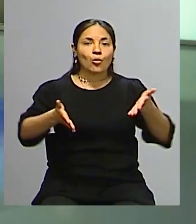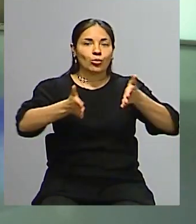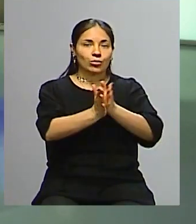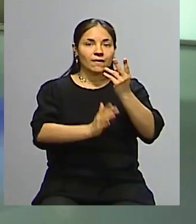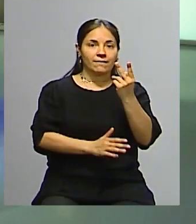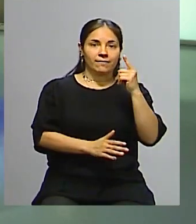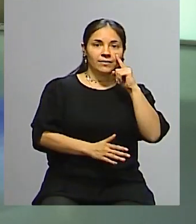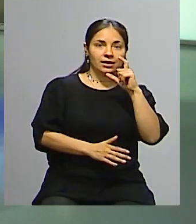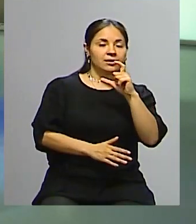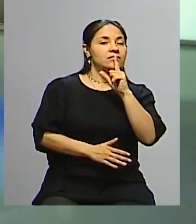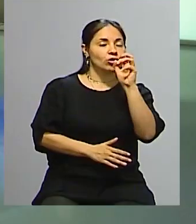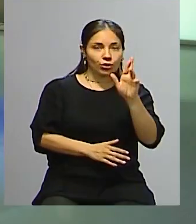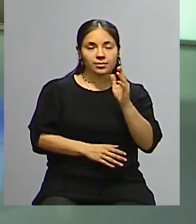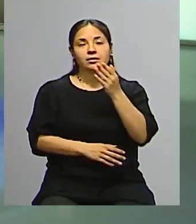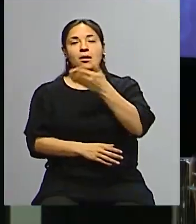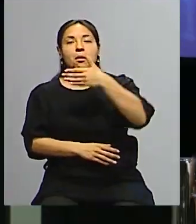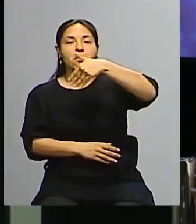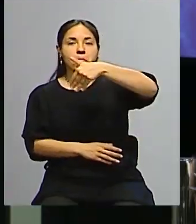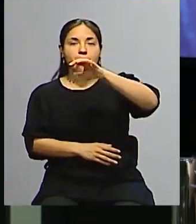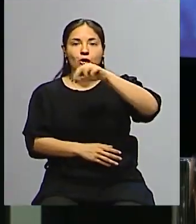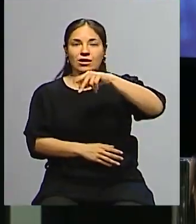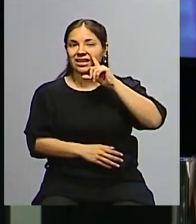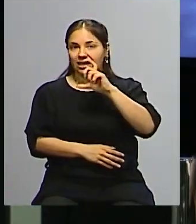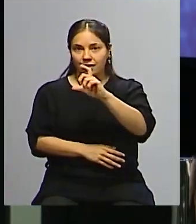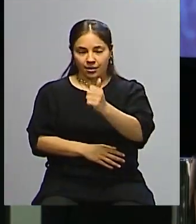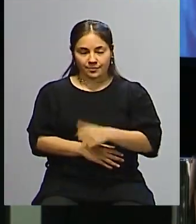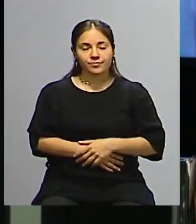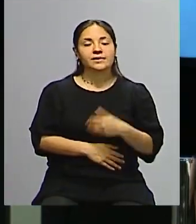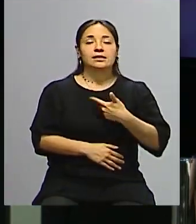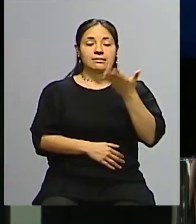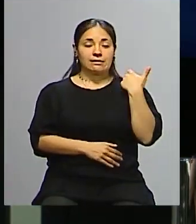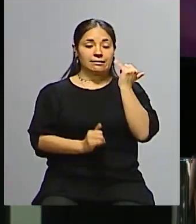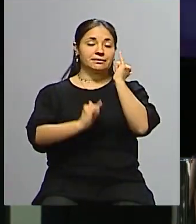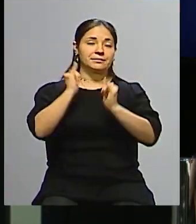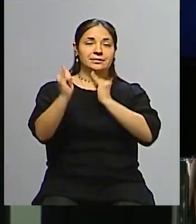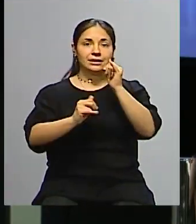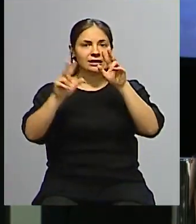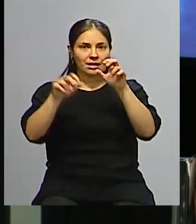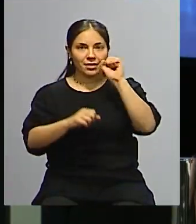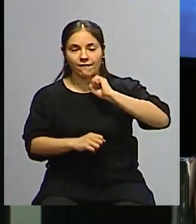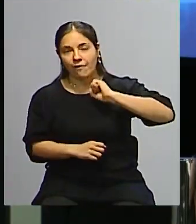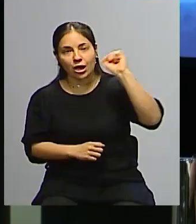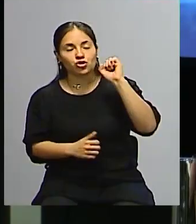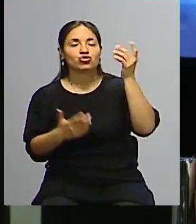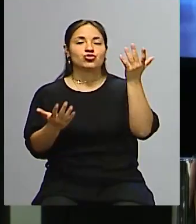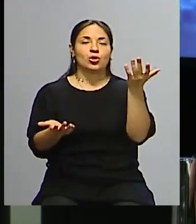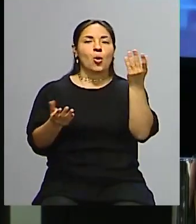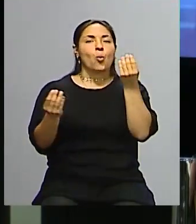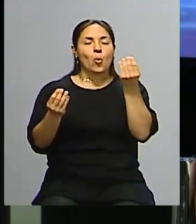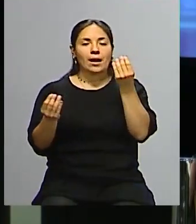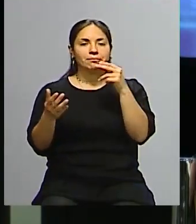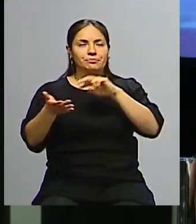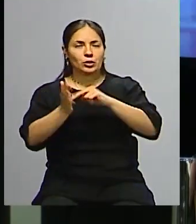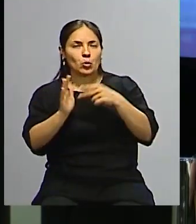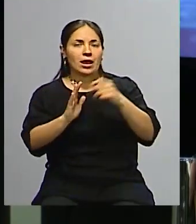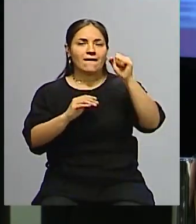Mónica González. Bien, hablábamos en el bloque anterior respecto de la inflación y cuál era el impacto que tenía la inflación